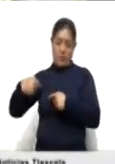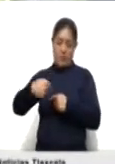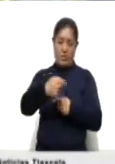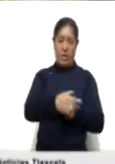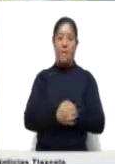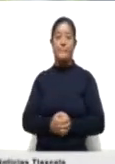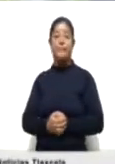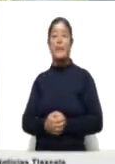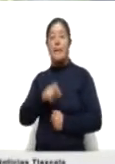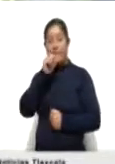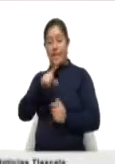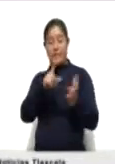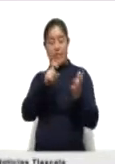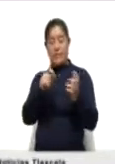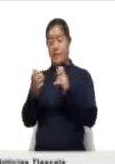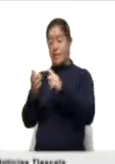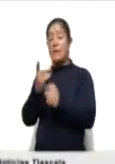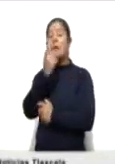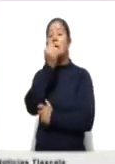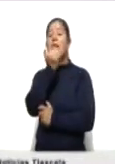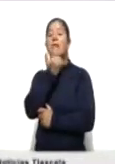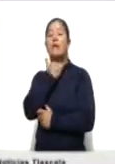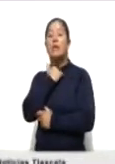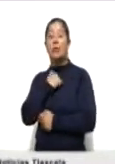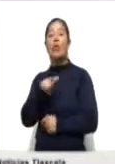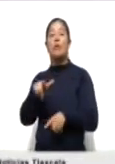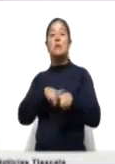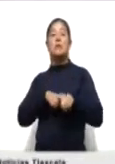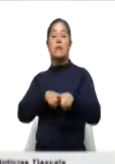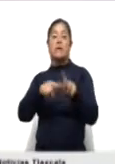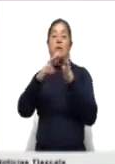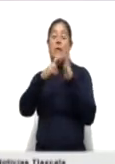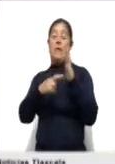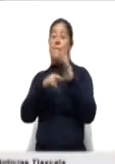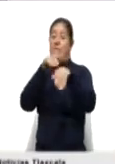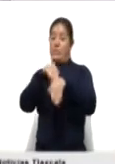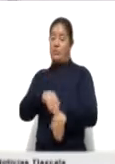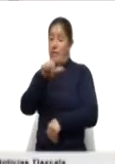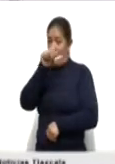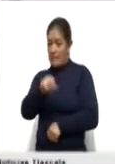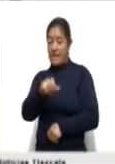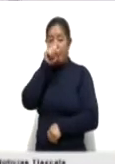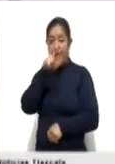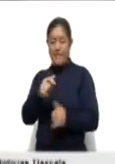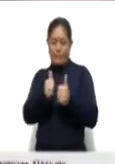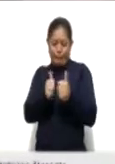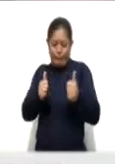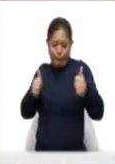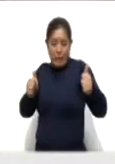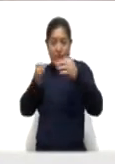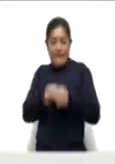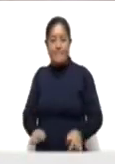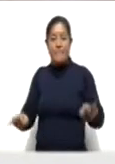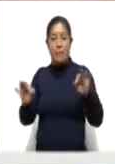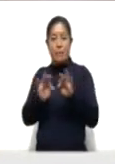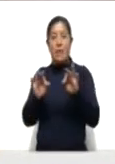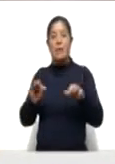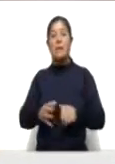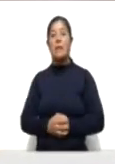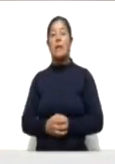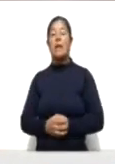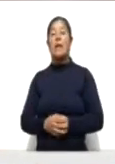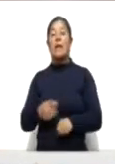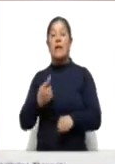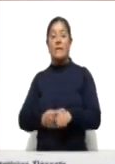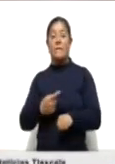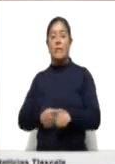aplicación constante de alcohol gel son medidas que deben mantenerse activas. La sana distancia es esencial, pues la enfermedad comienza